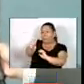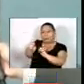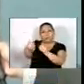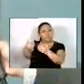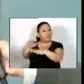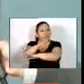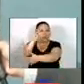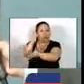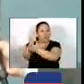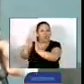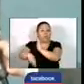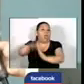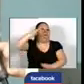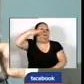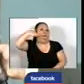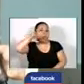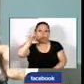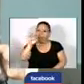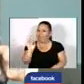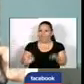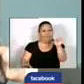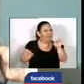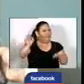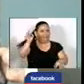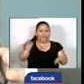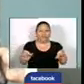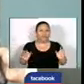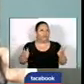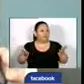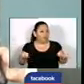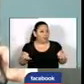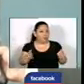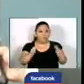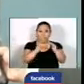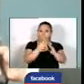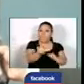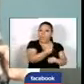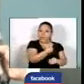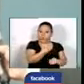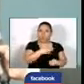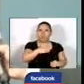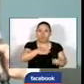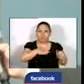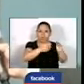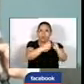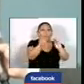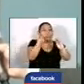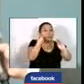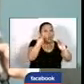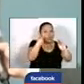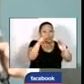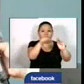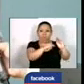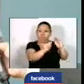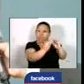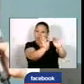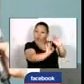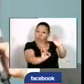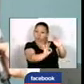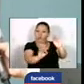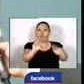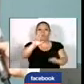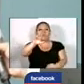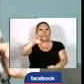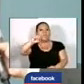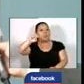Y les voy a decir un ejemplo, no se vale que gente que tiene personas que viven en casas que valen más de 200,